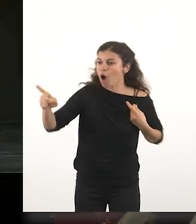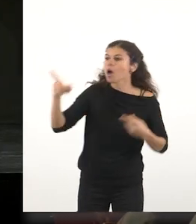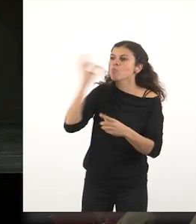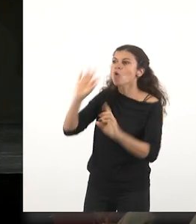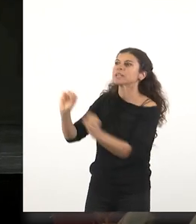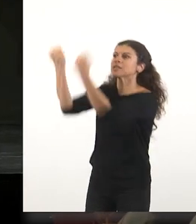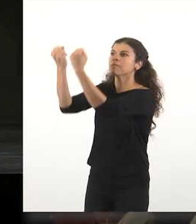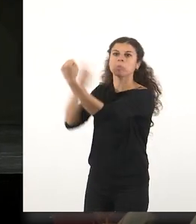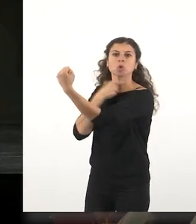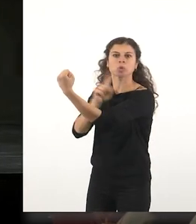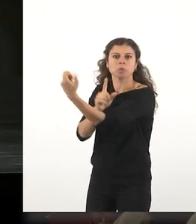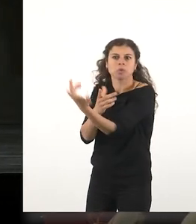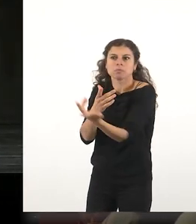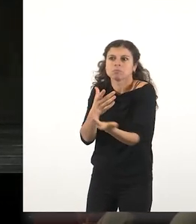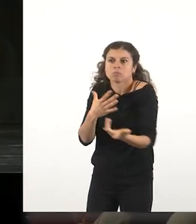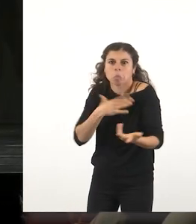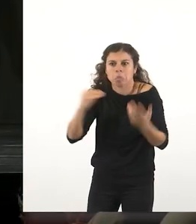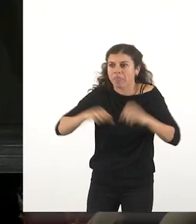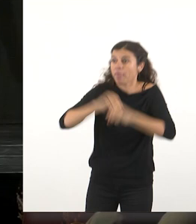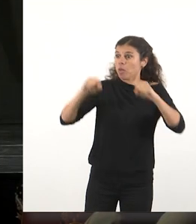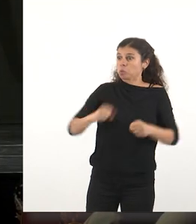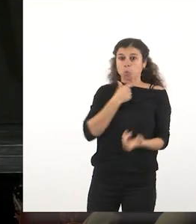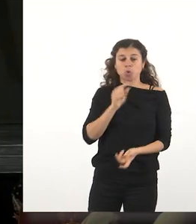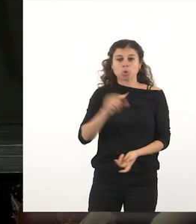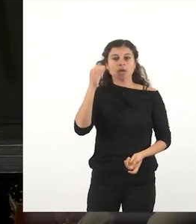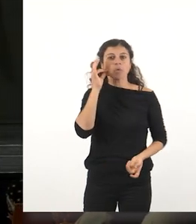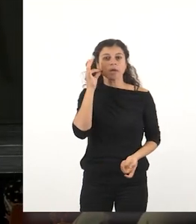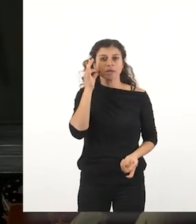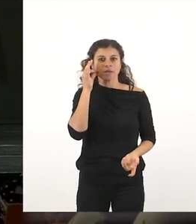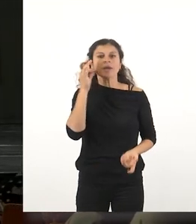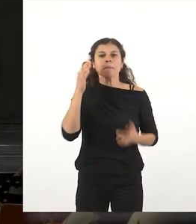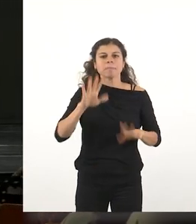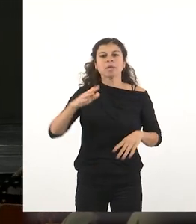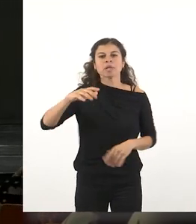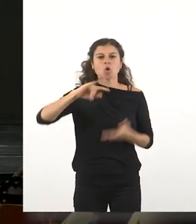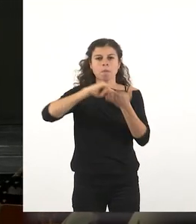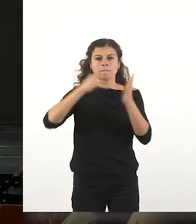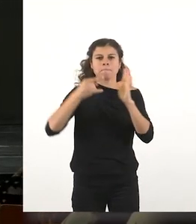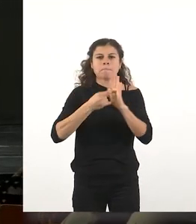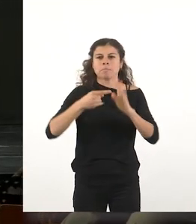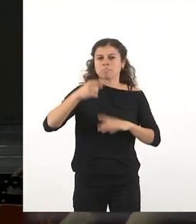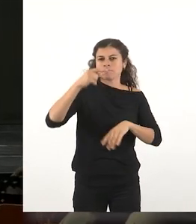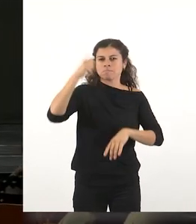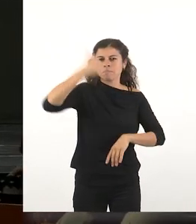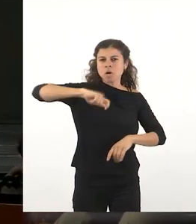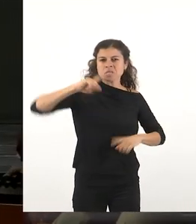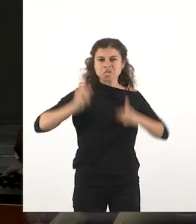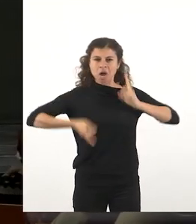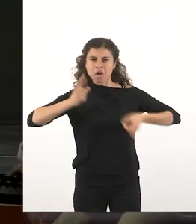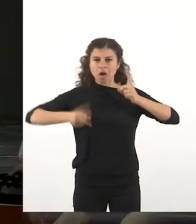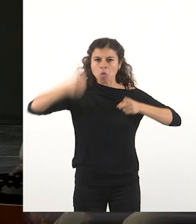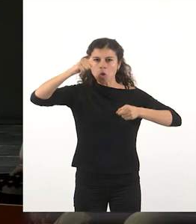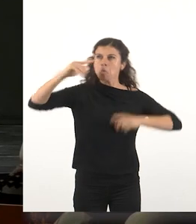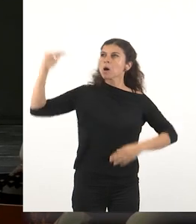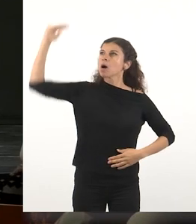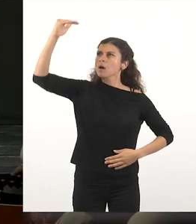adulto ni te gusten las tías. El patriarcado de los hombres, allá arriba, también ojo de la vida. Construir la